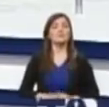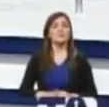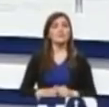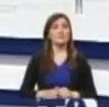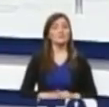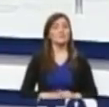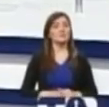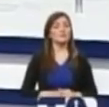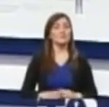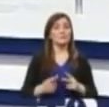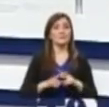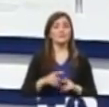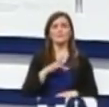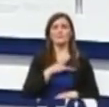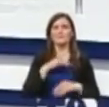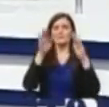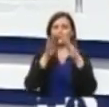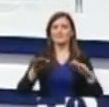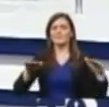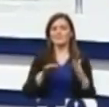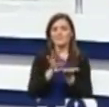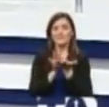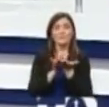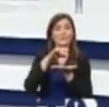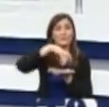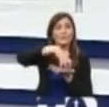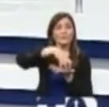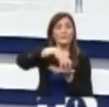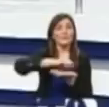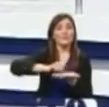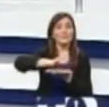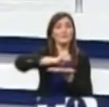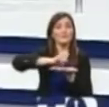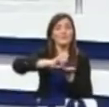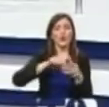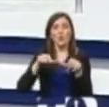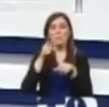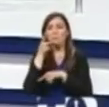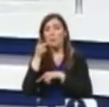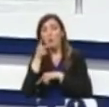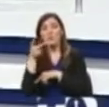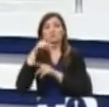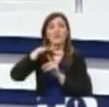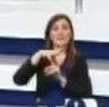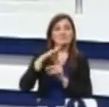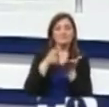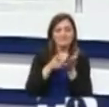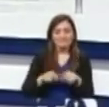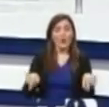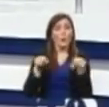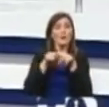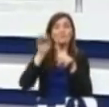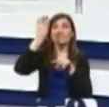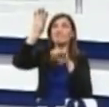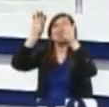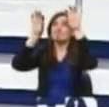que comienza a sentirse ya la época navideña en varios cantones de la provincia de La Suay. Espacios públicos como parques y plazas han sido